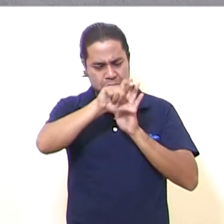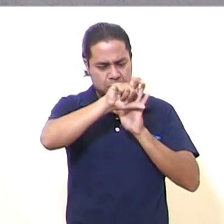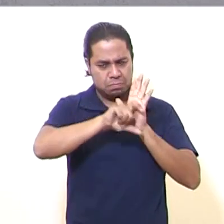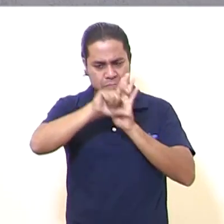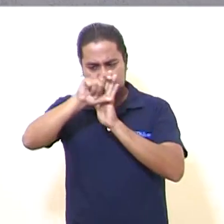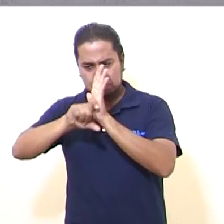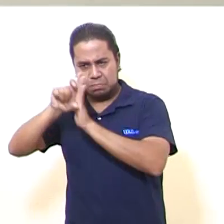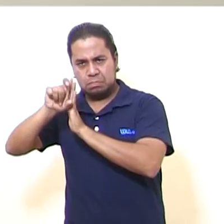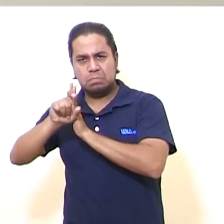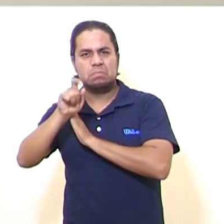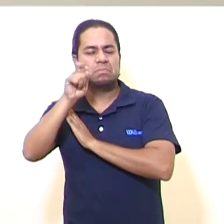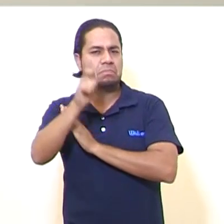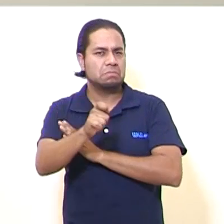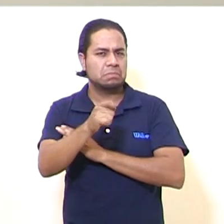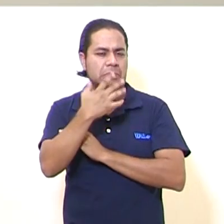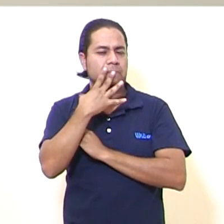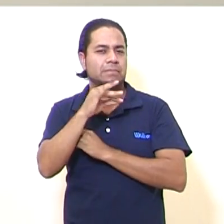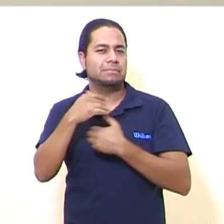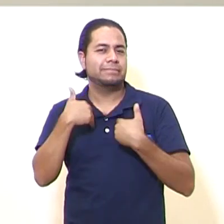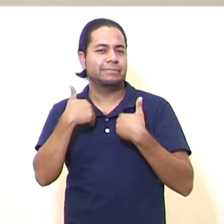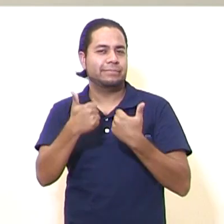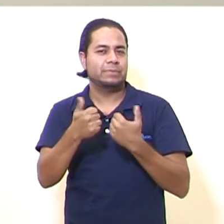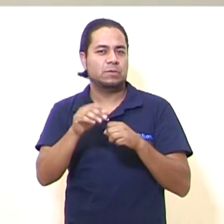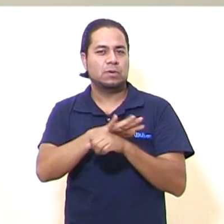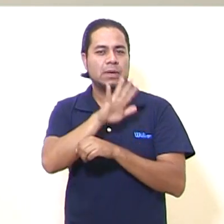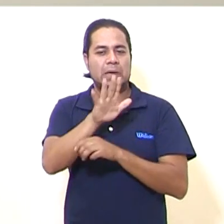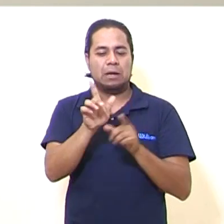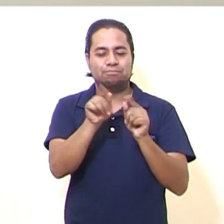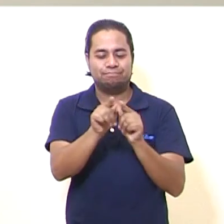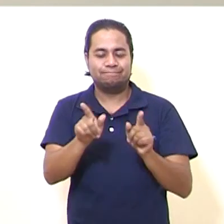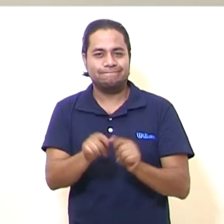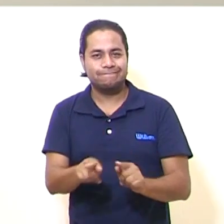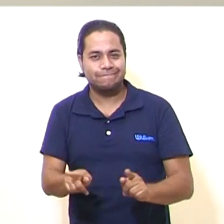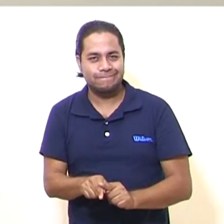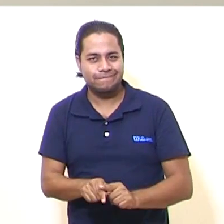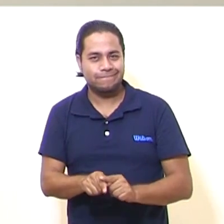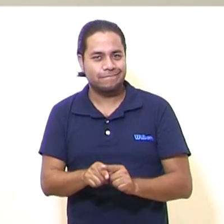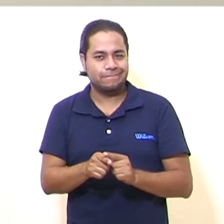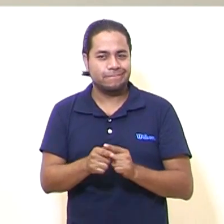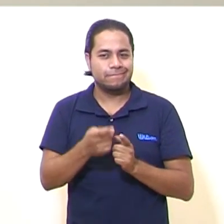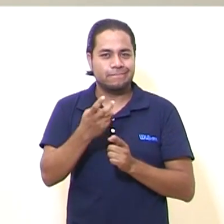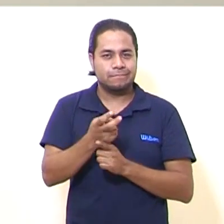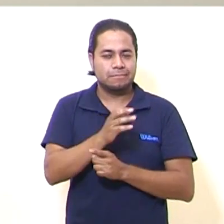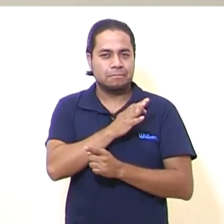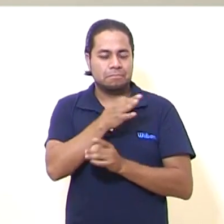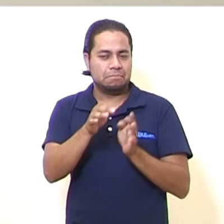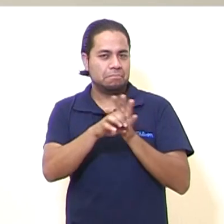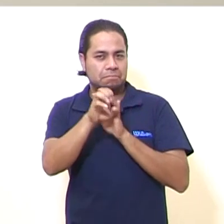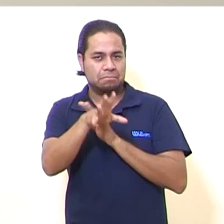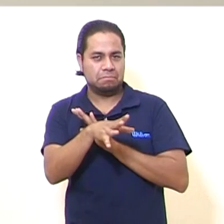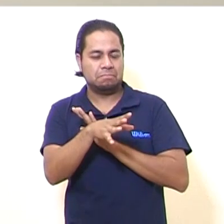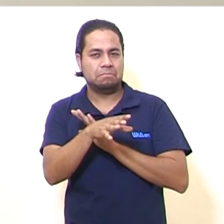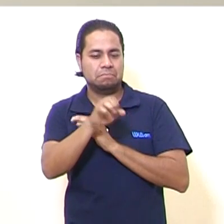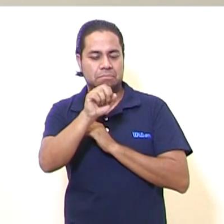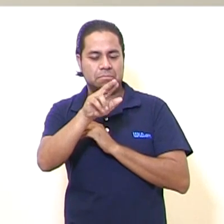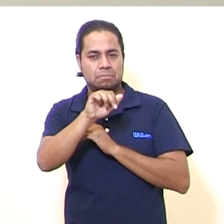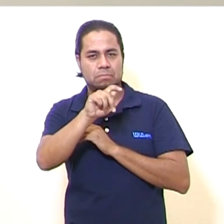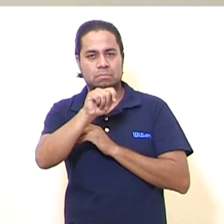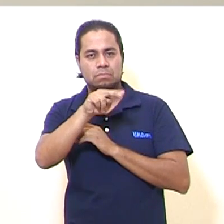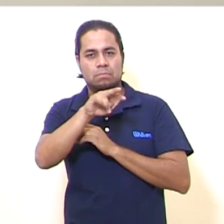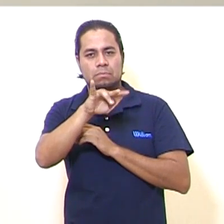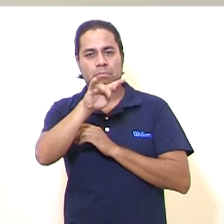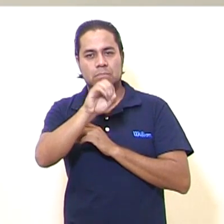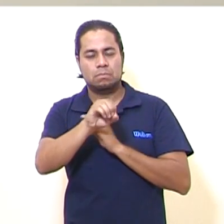muy sencillamente porque eran sustantivos. Estos sustantivos podrían ser, por ejemplo, si